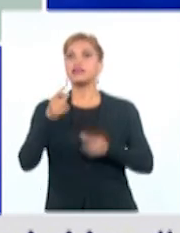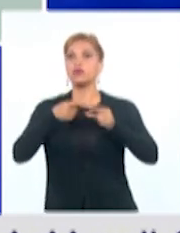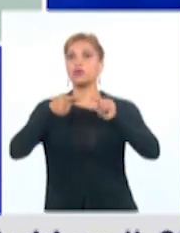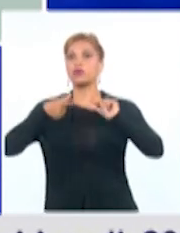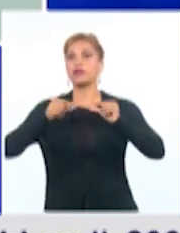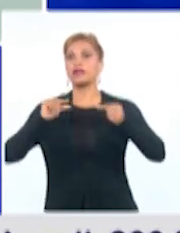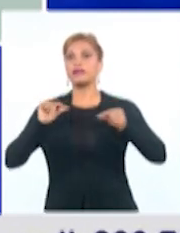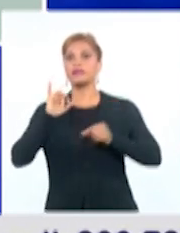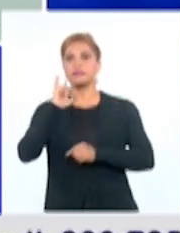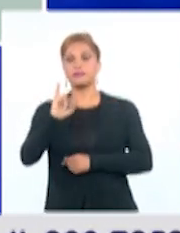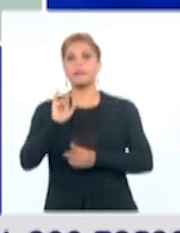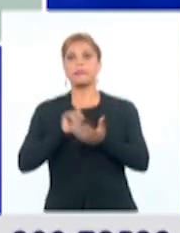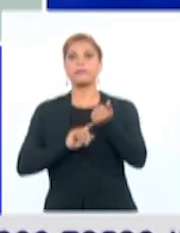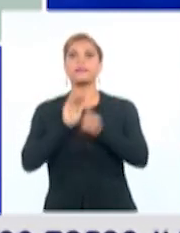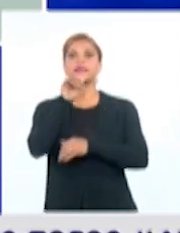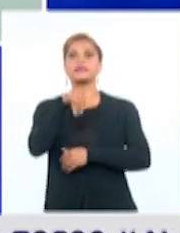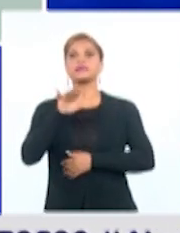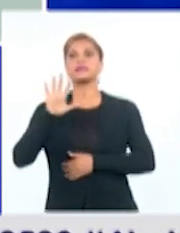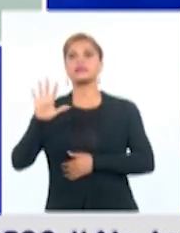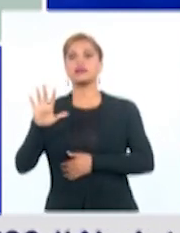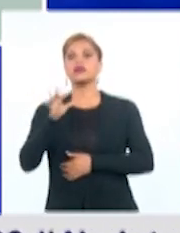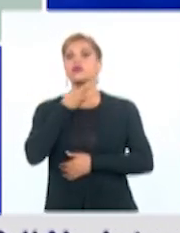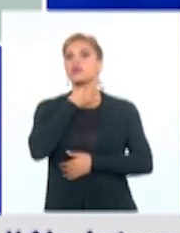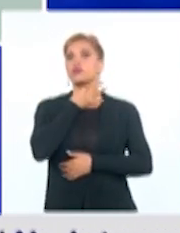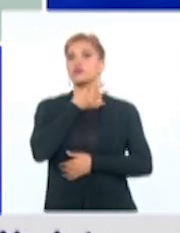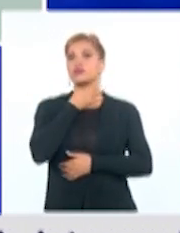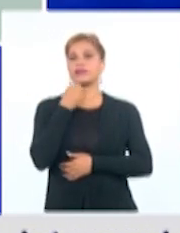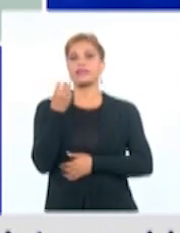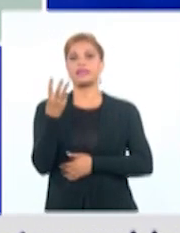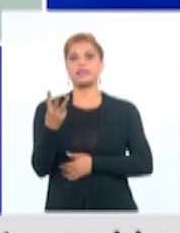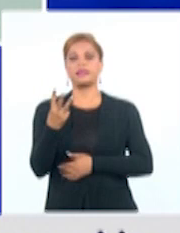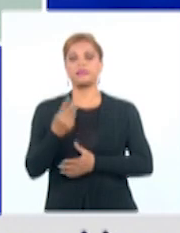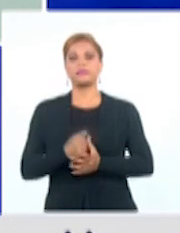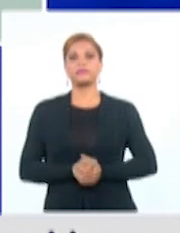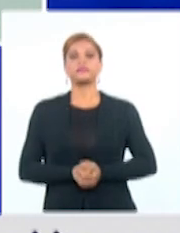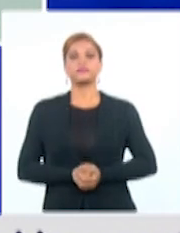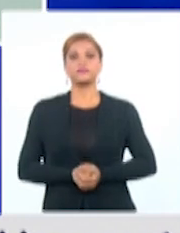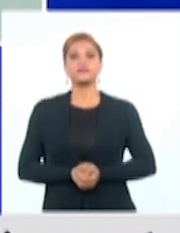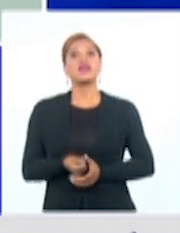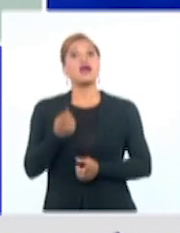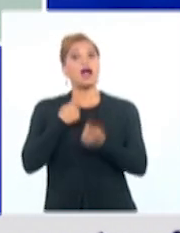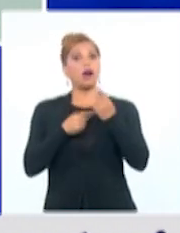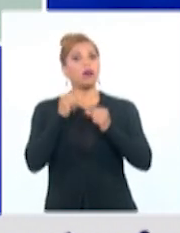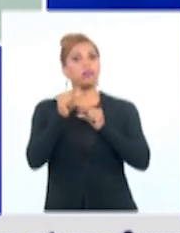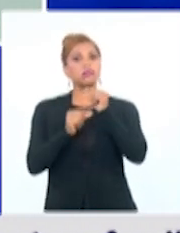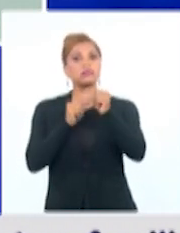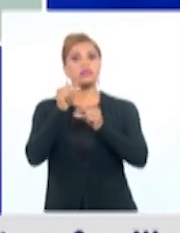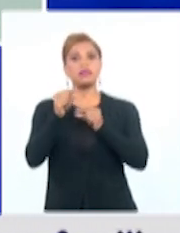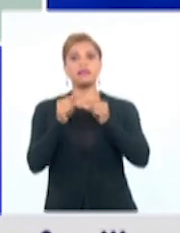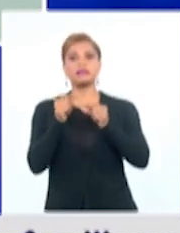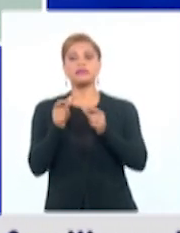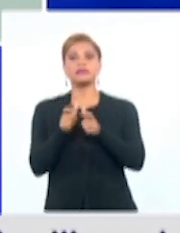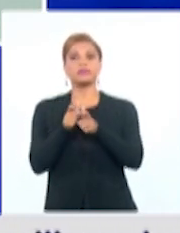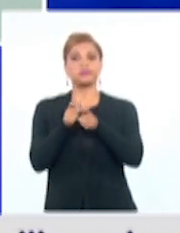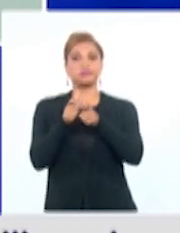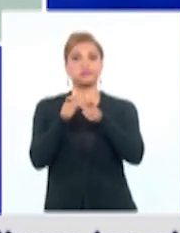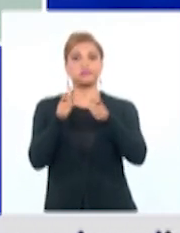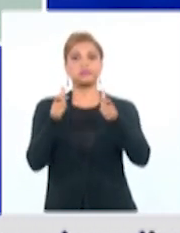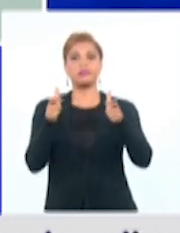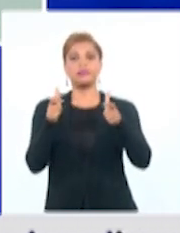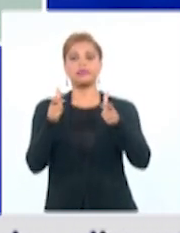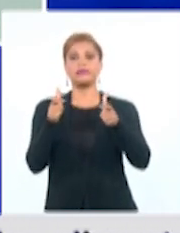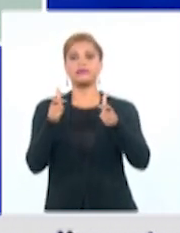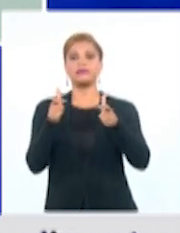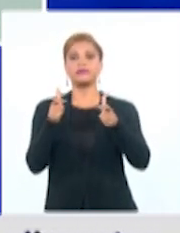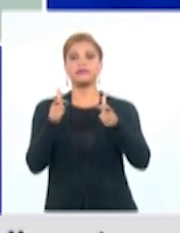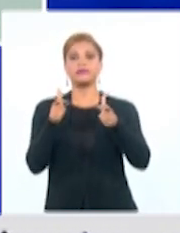6, Placeta 5 y Encrucijada 3. A pesar de que aumentan un poquito los casos, sigue bajando el nivel de